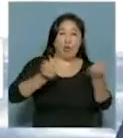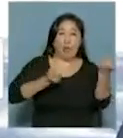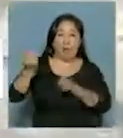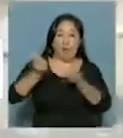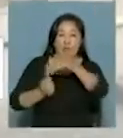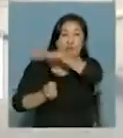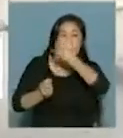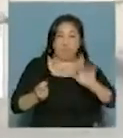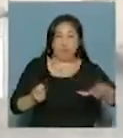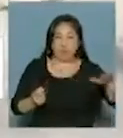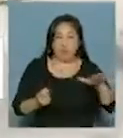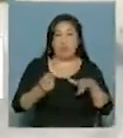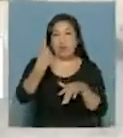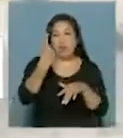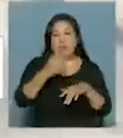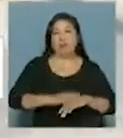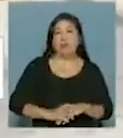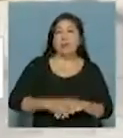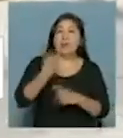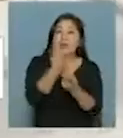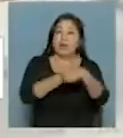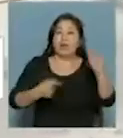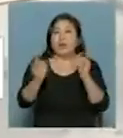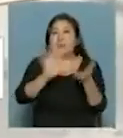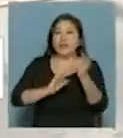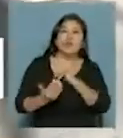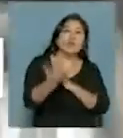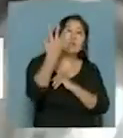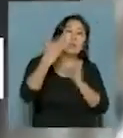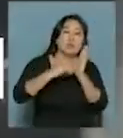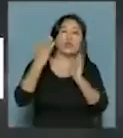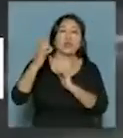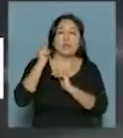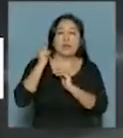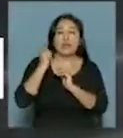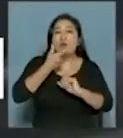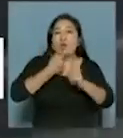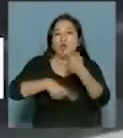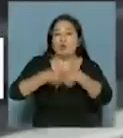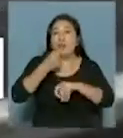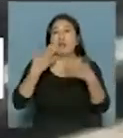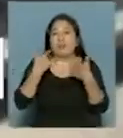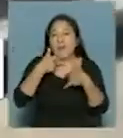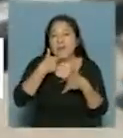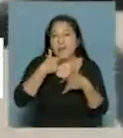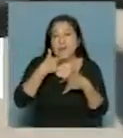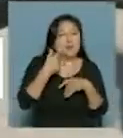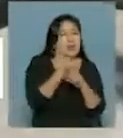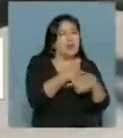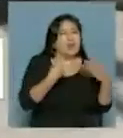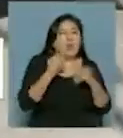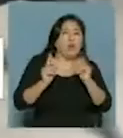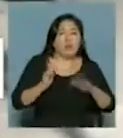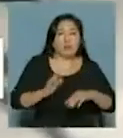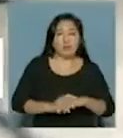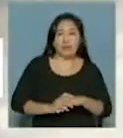camioneta y mercadería por el valor de 5 millones aproximadamente de pesos. Bueno, usted habla de mercadería, ¿qué tipo de mercadería? Sí,